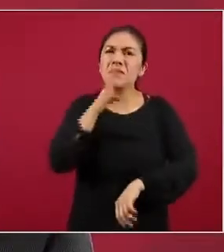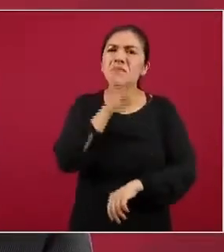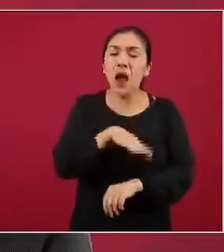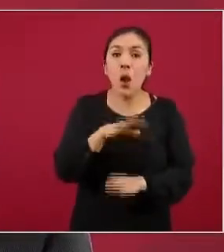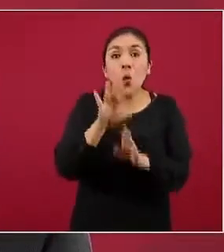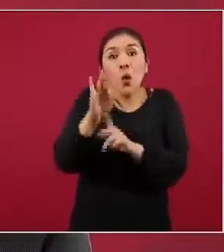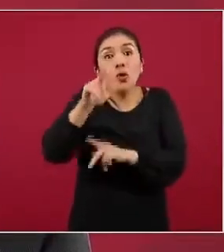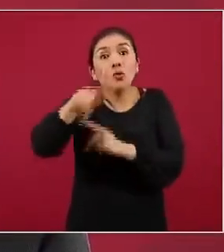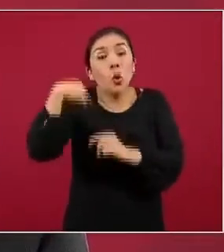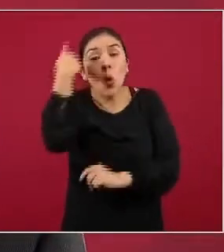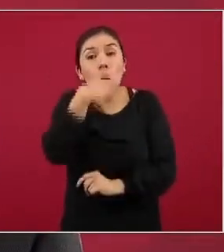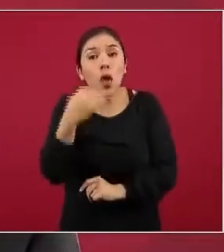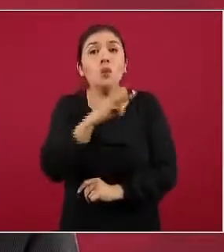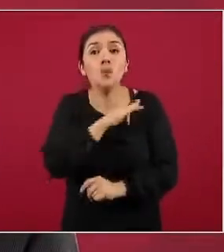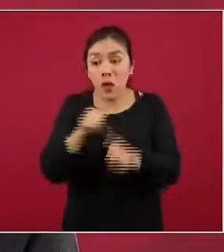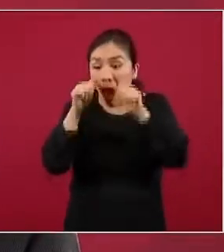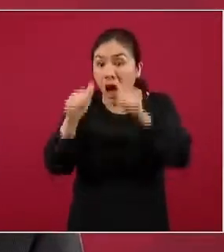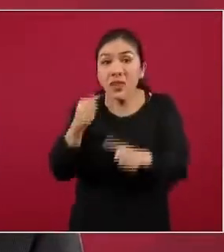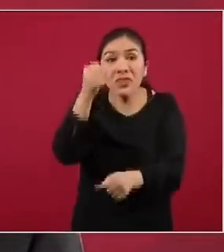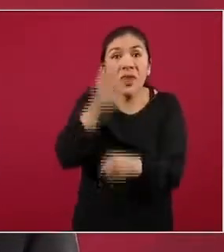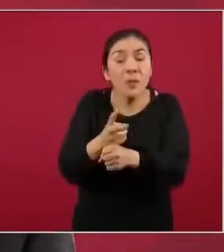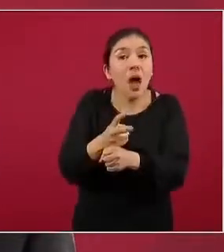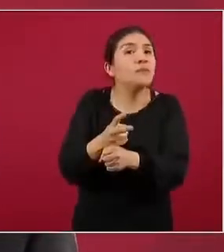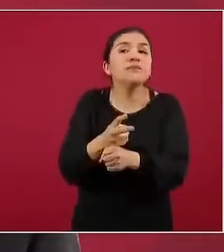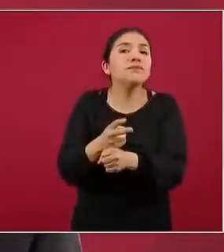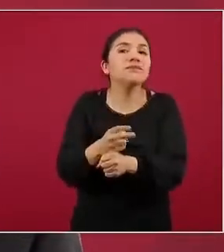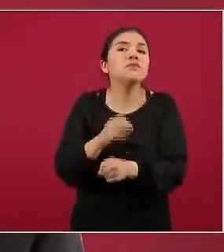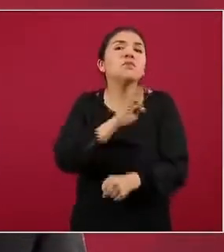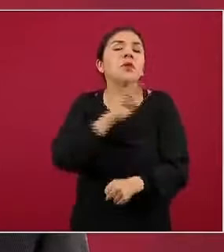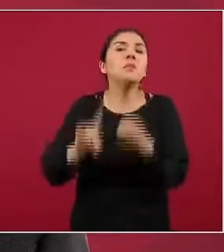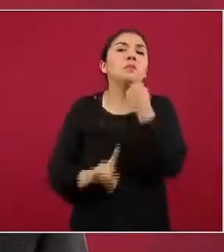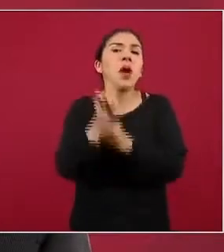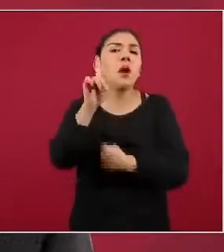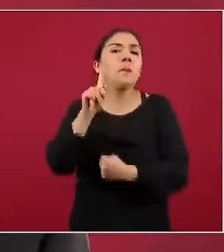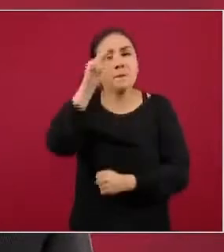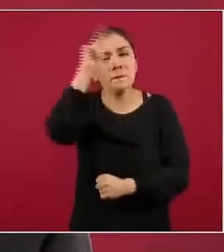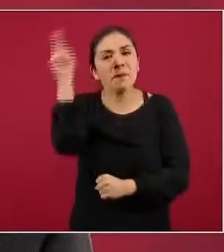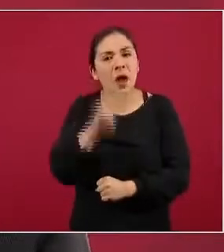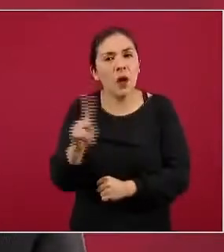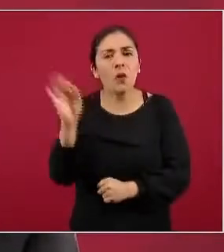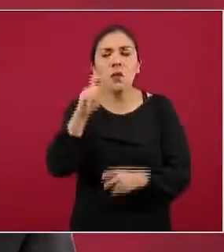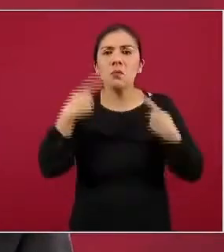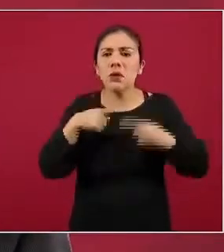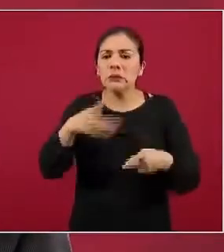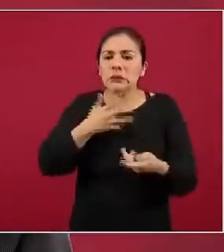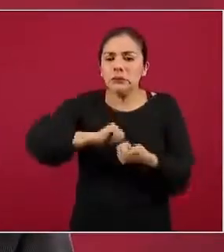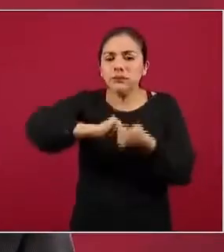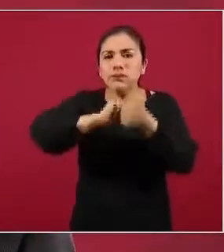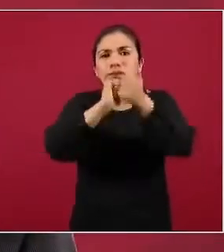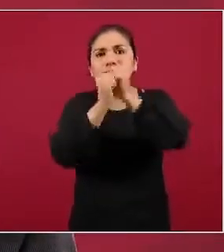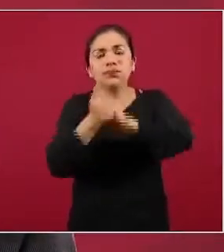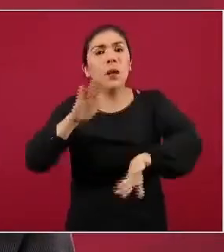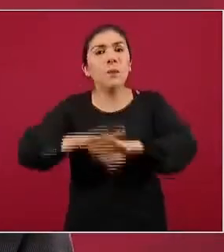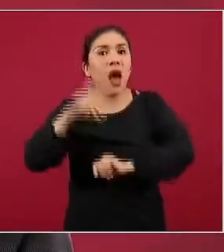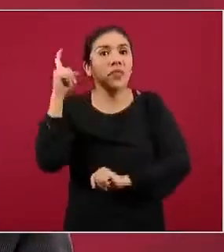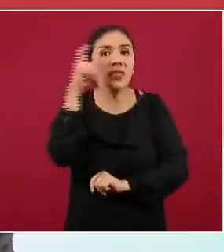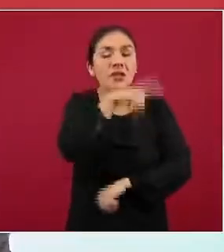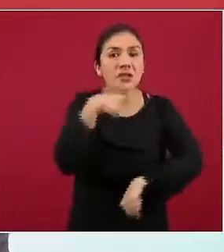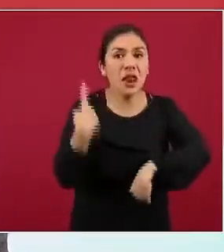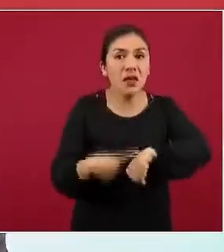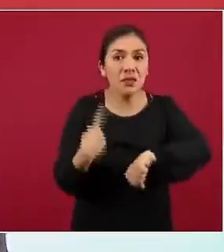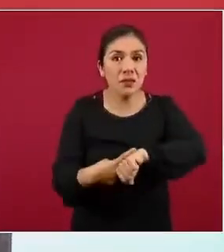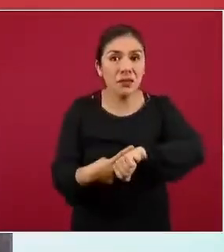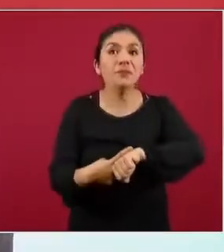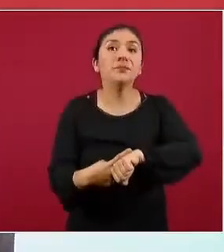probable que se pueda dar una atención oportuna en caso de que la persona esté desarrollando las complicaciones.